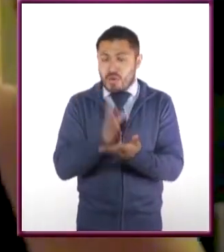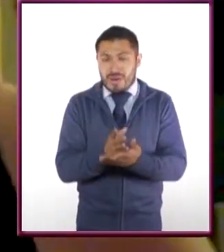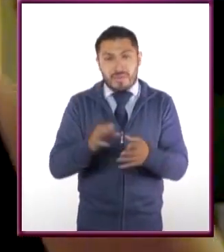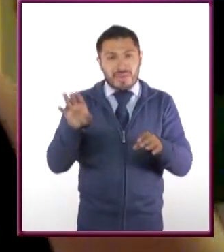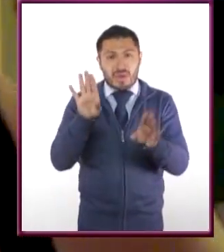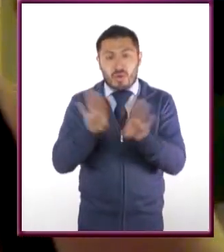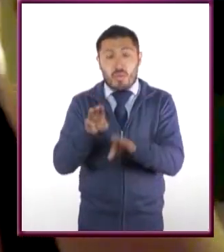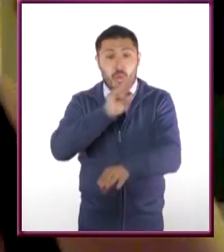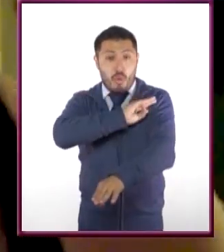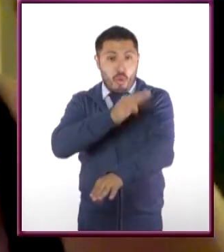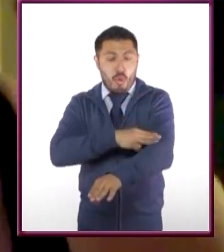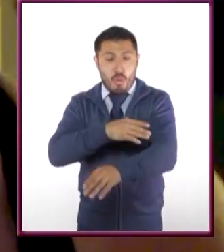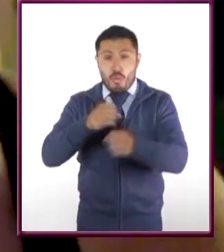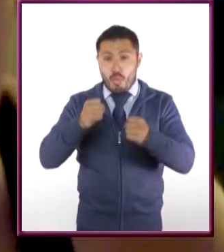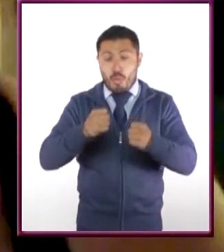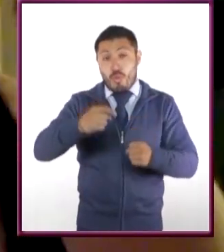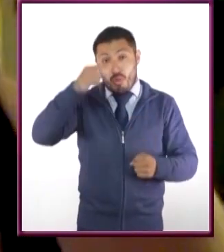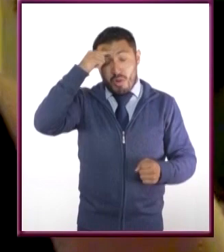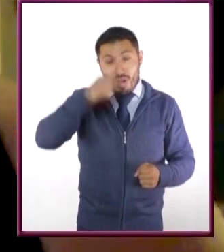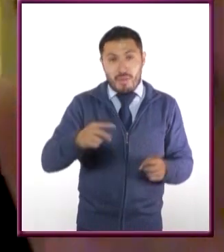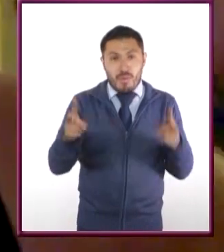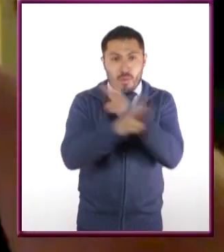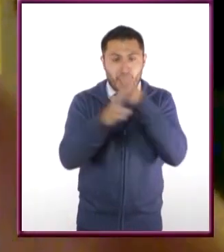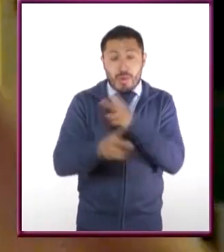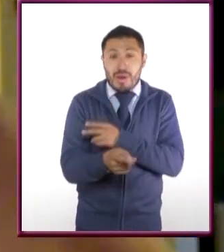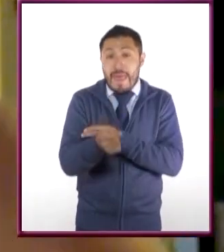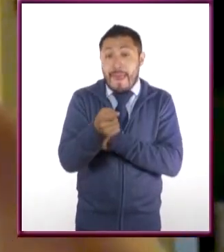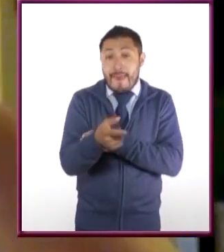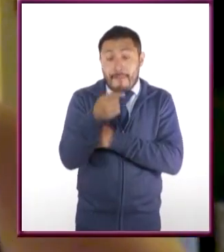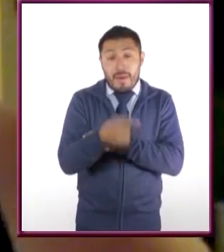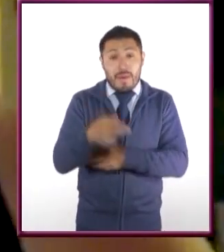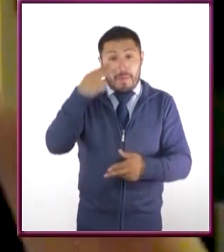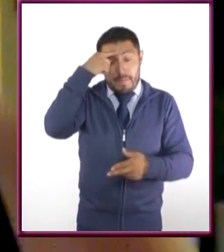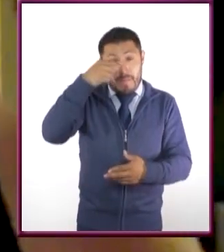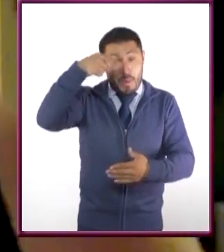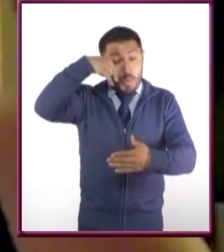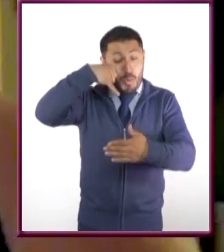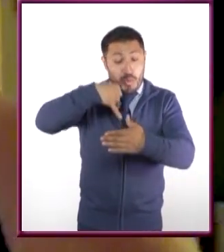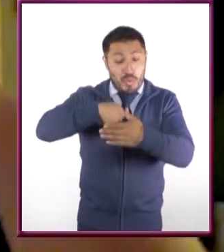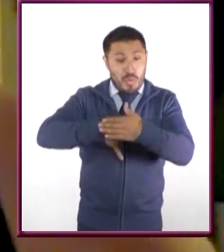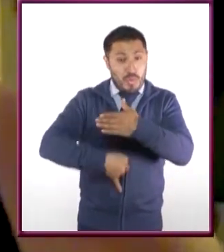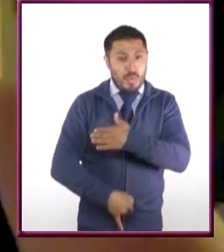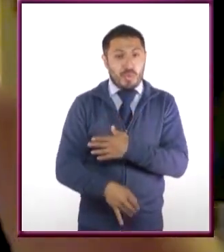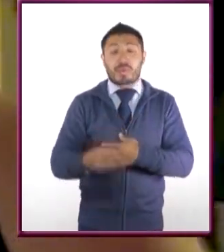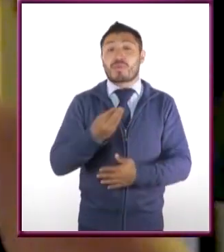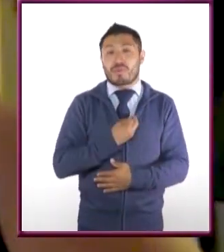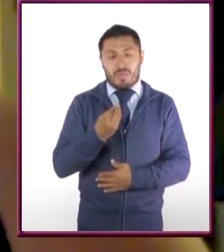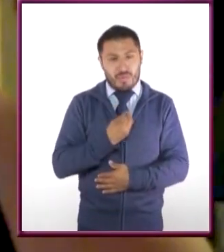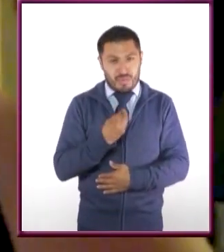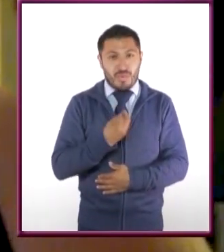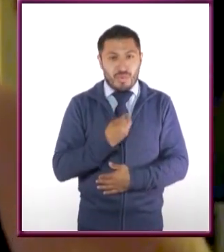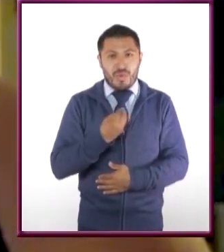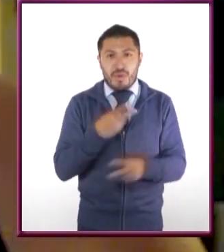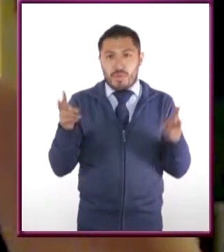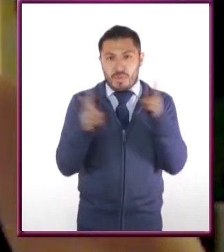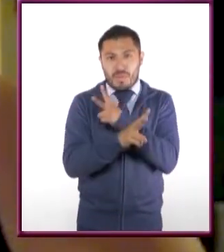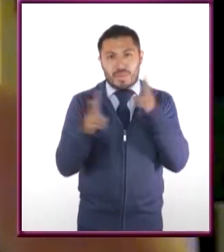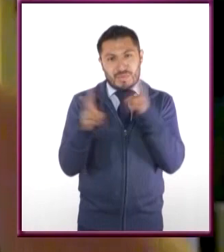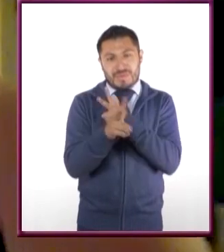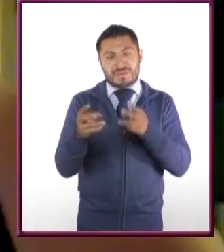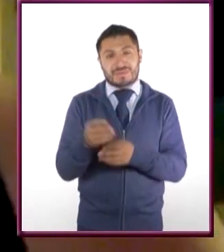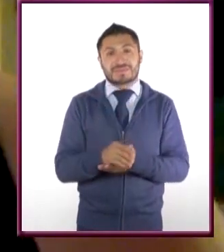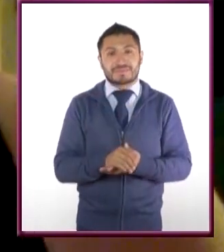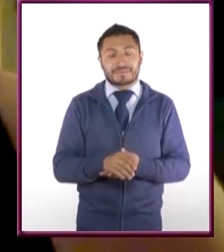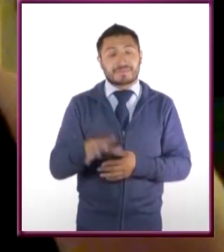que básicamente no requiere de oxígeno para poder bajar a esas profundidades y mantenerse allá.